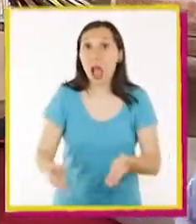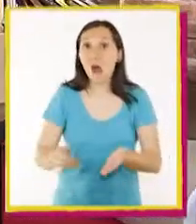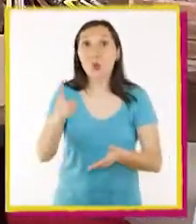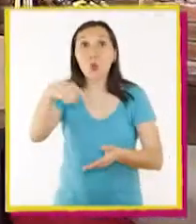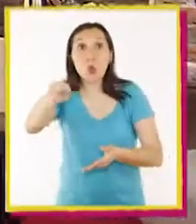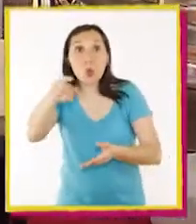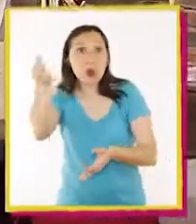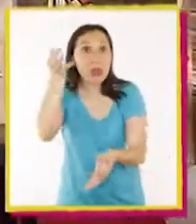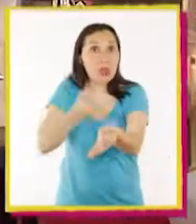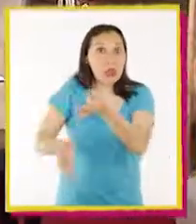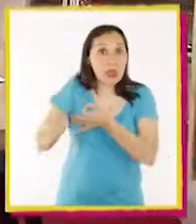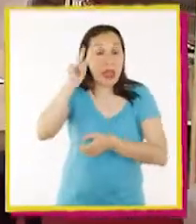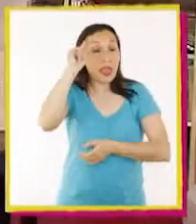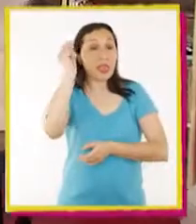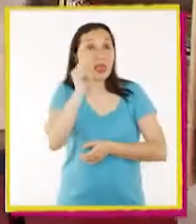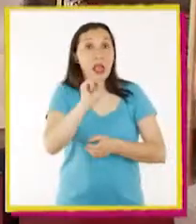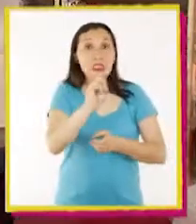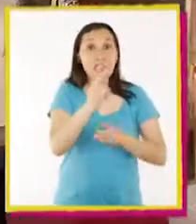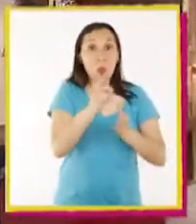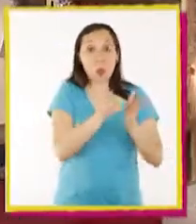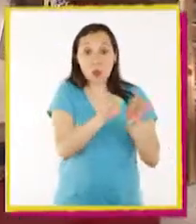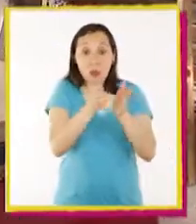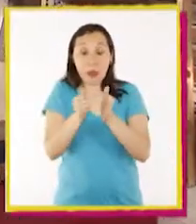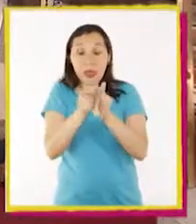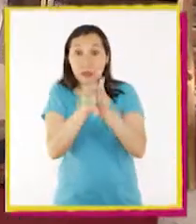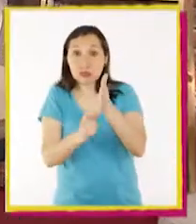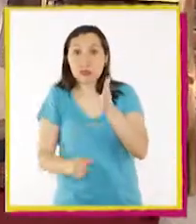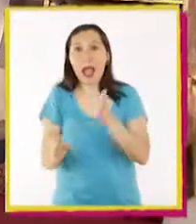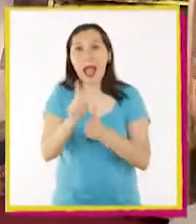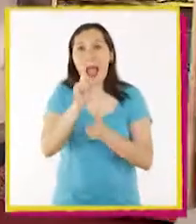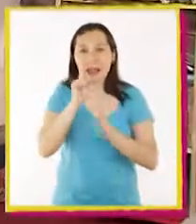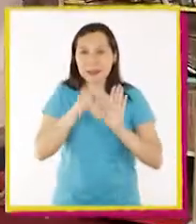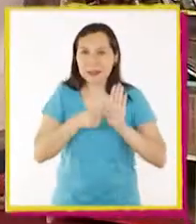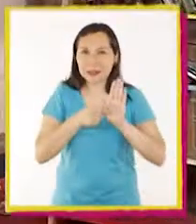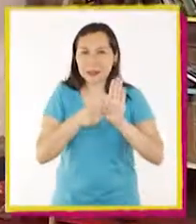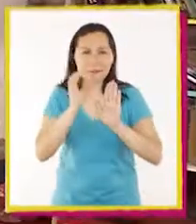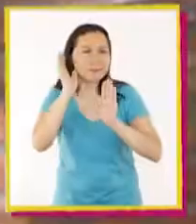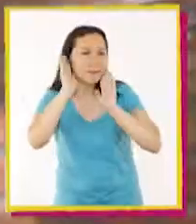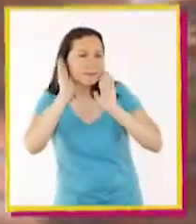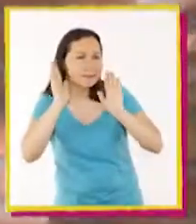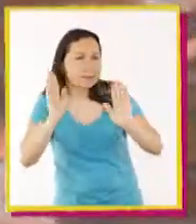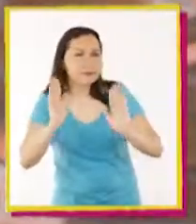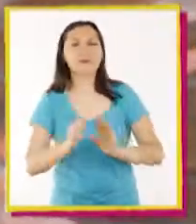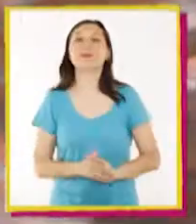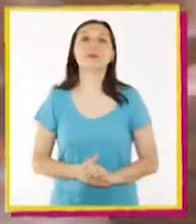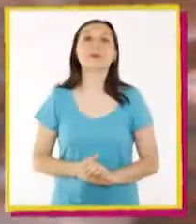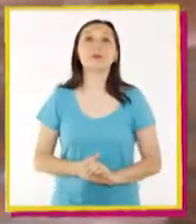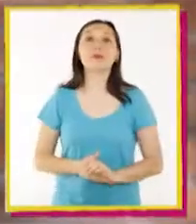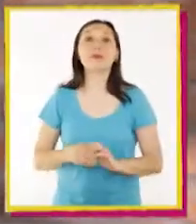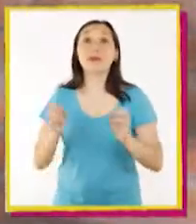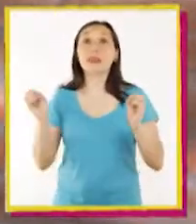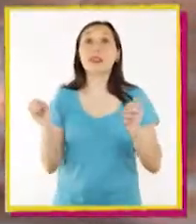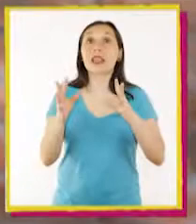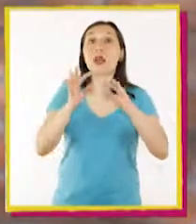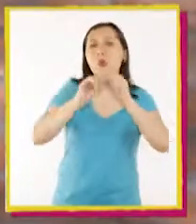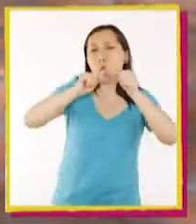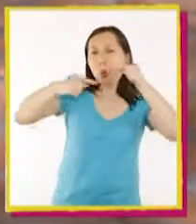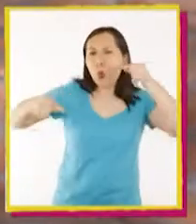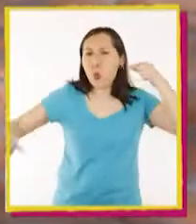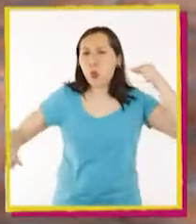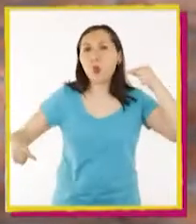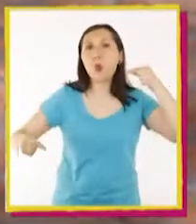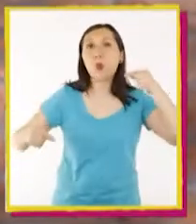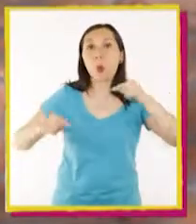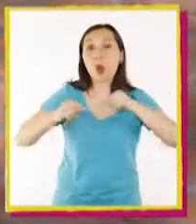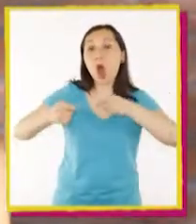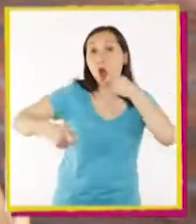Ahora, con sus ideas, la segunda parte del poema quedó así. Escuchen. Tiraremos